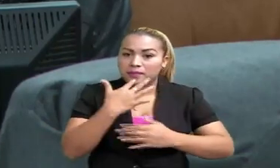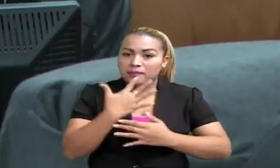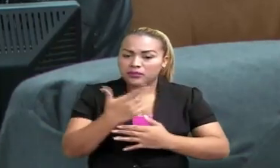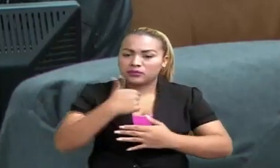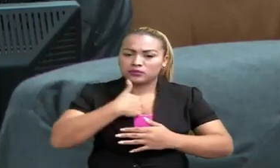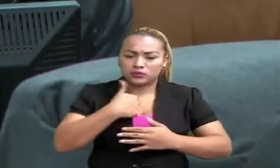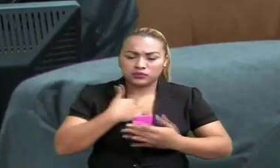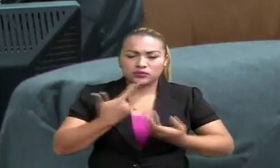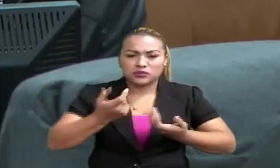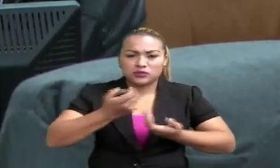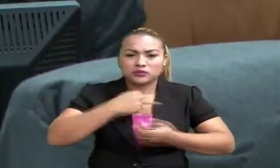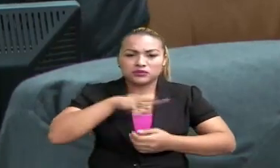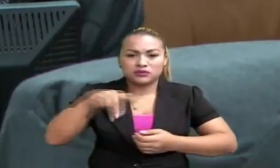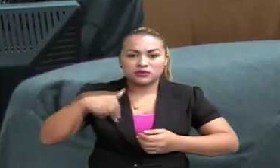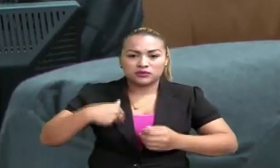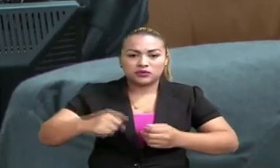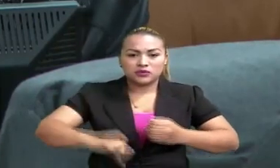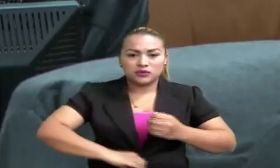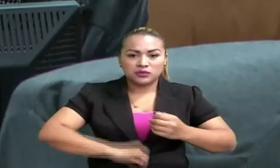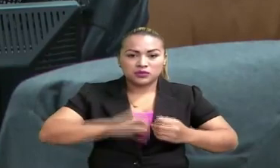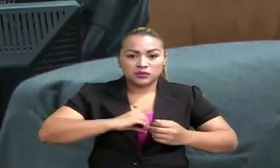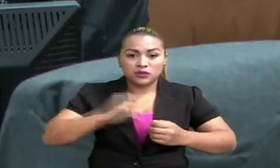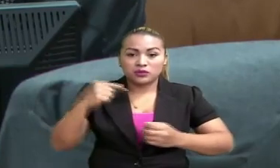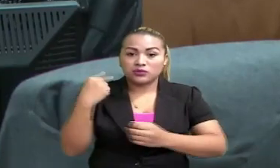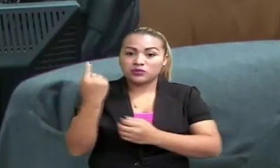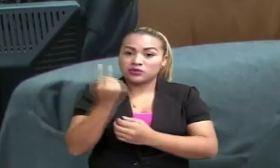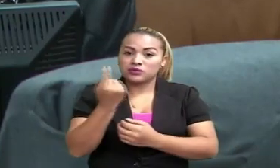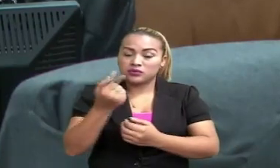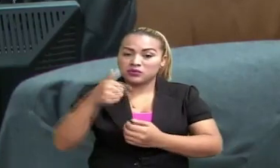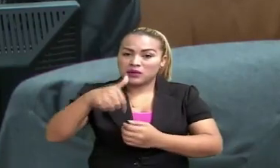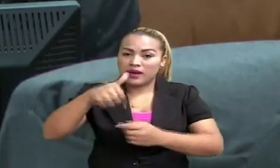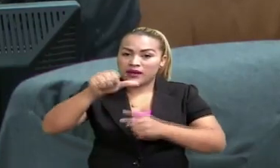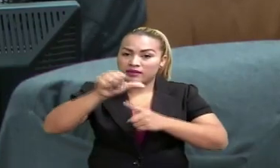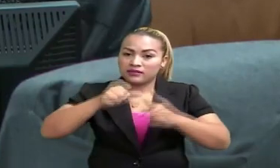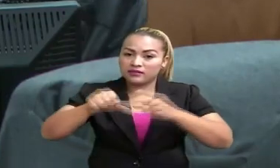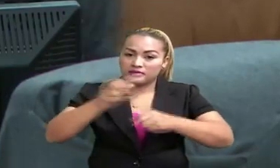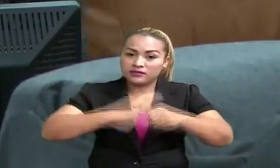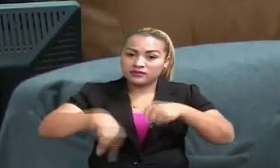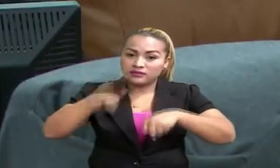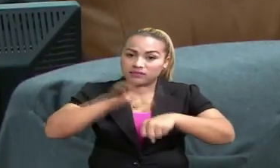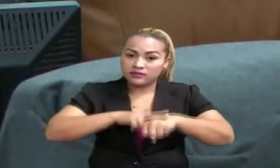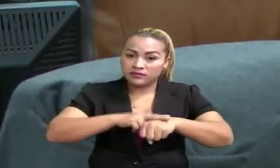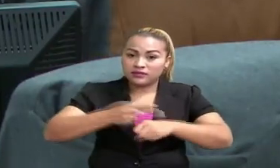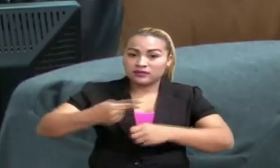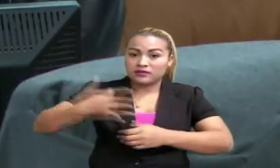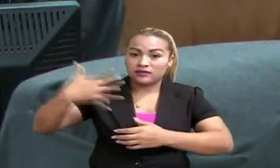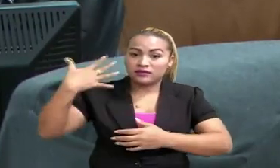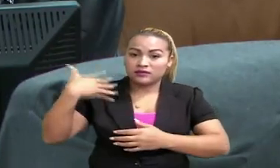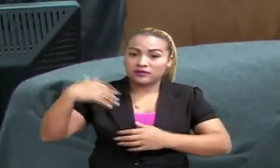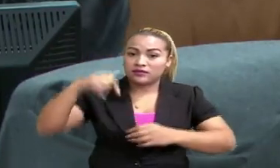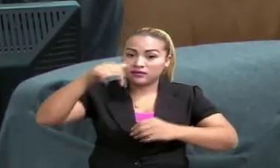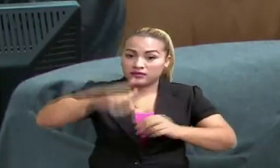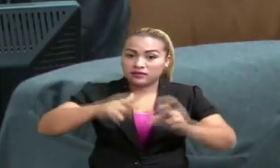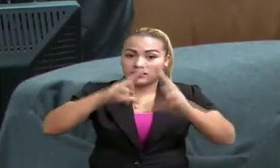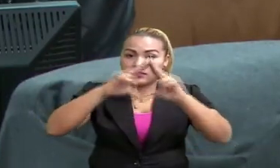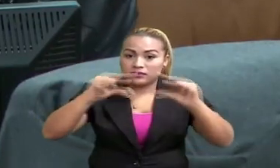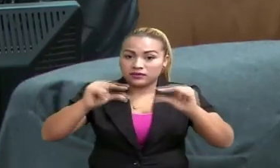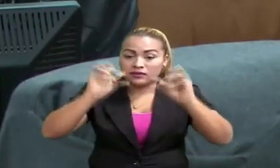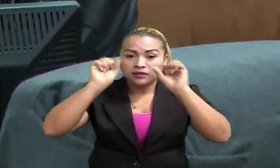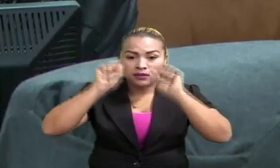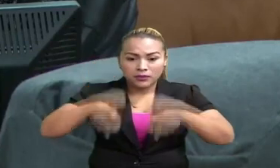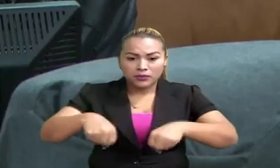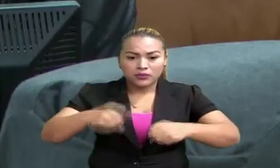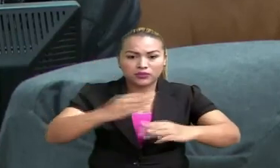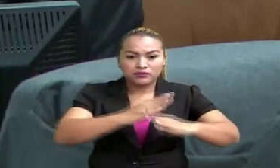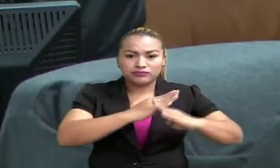orgullo decimos, somos la única institución política en la historia republicana de este país que pudo reducir